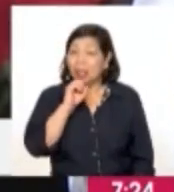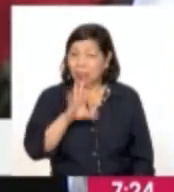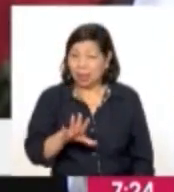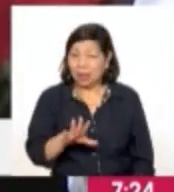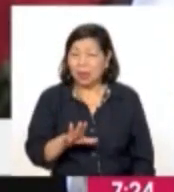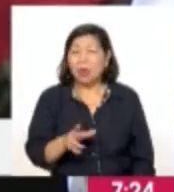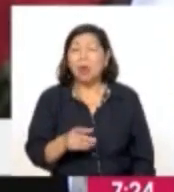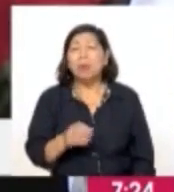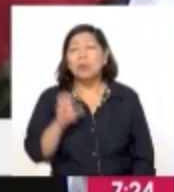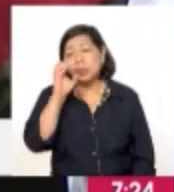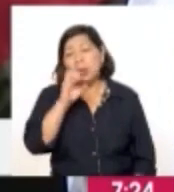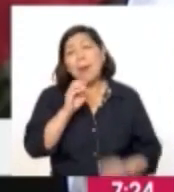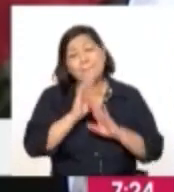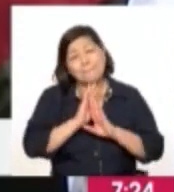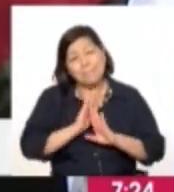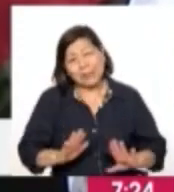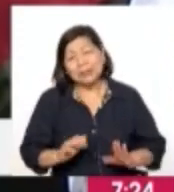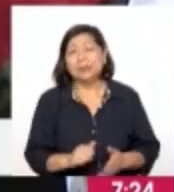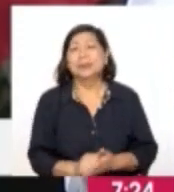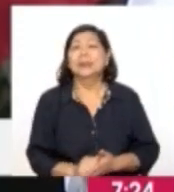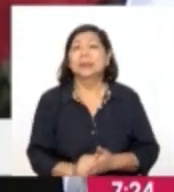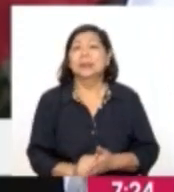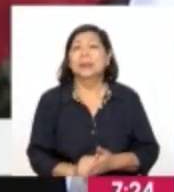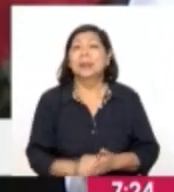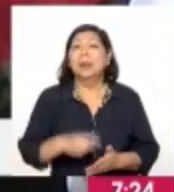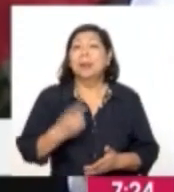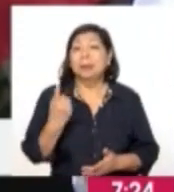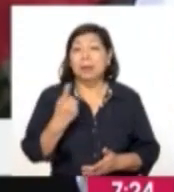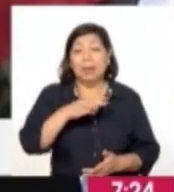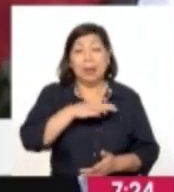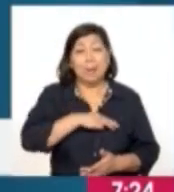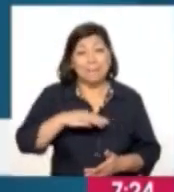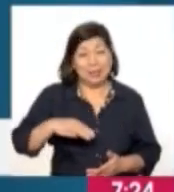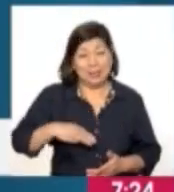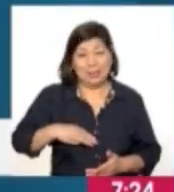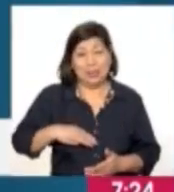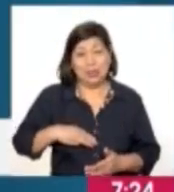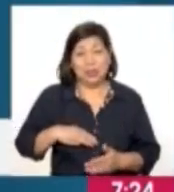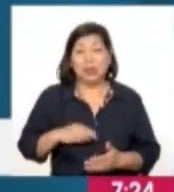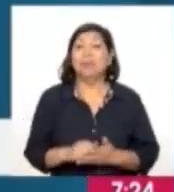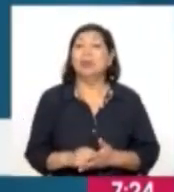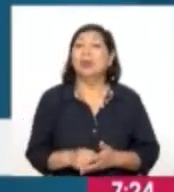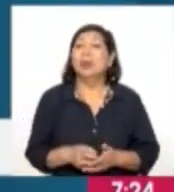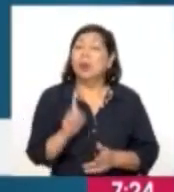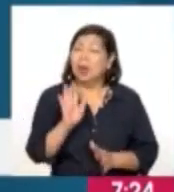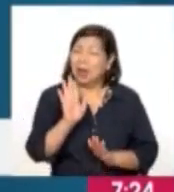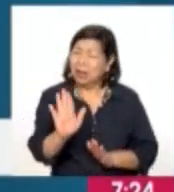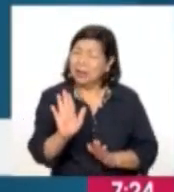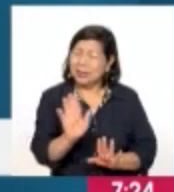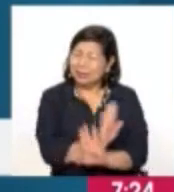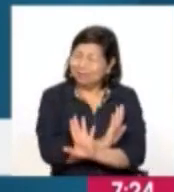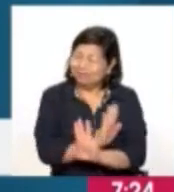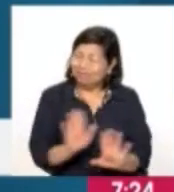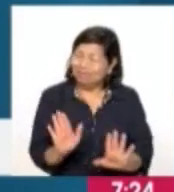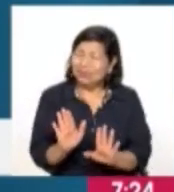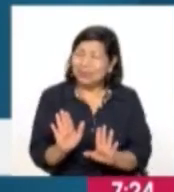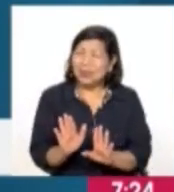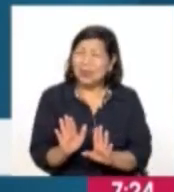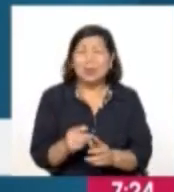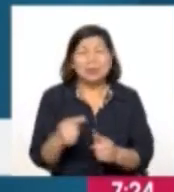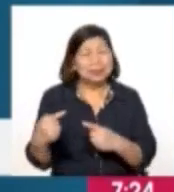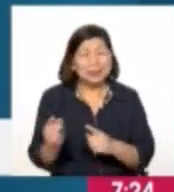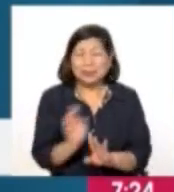la paz. El jefe de gabinete de ministros, Alberto Tarola, pidió un alto a la violencia en las